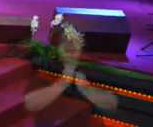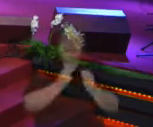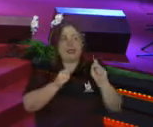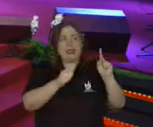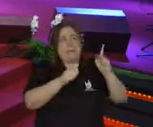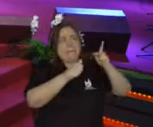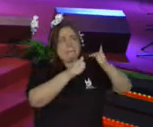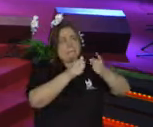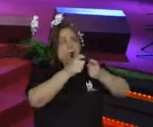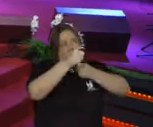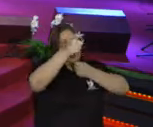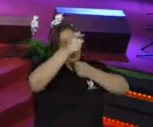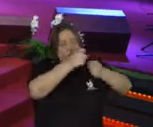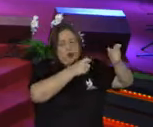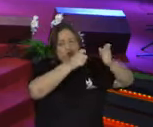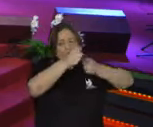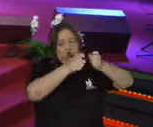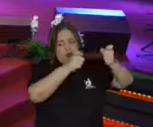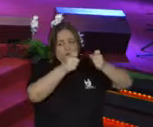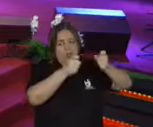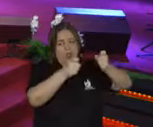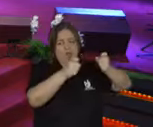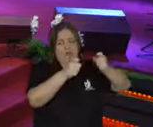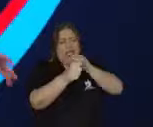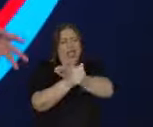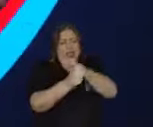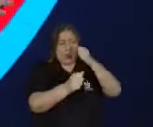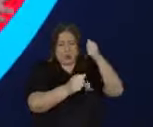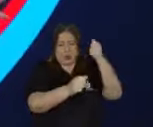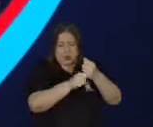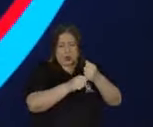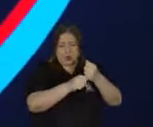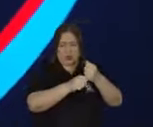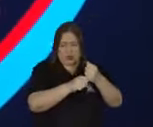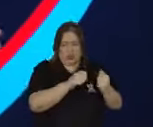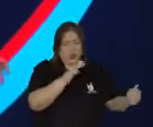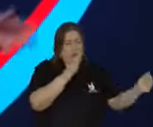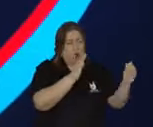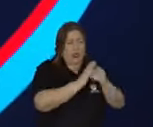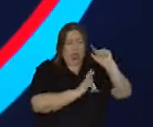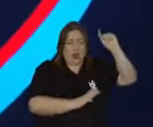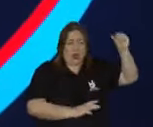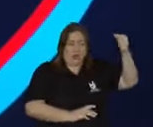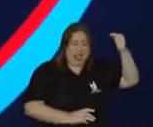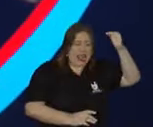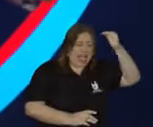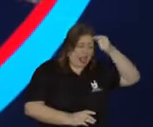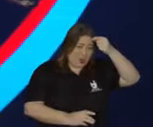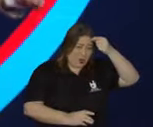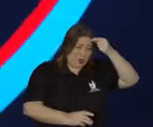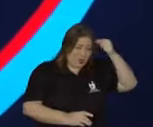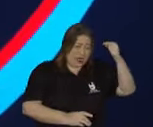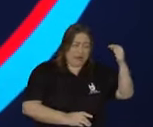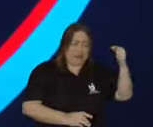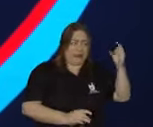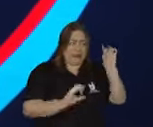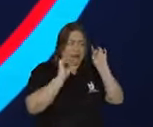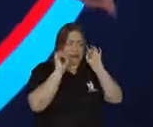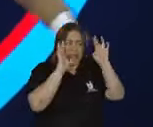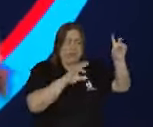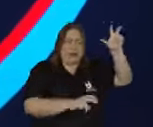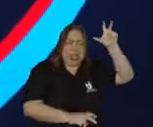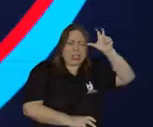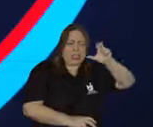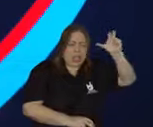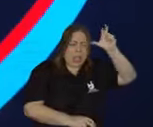principados, contra potestades, contra los gobernadores de las tinieblas de este